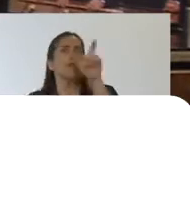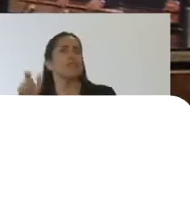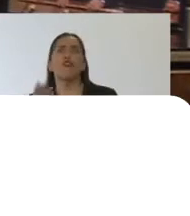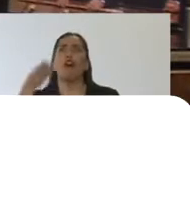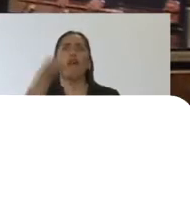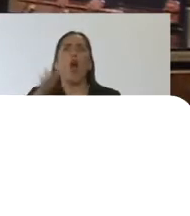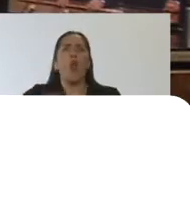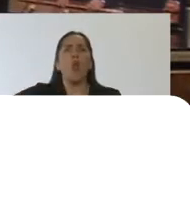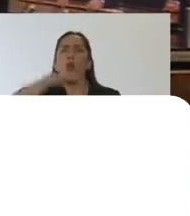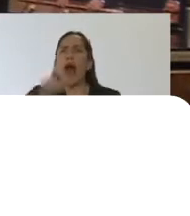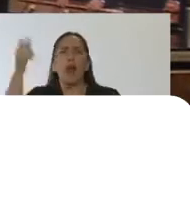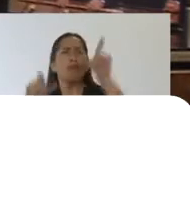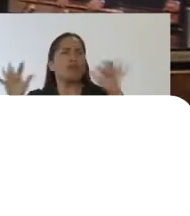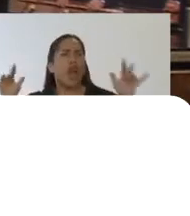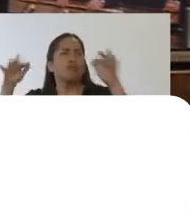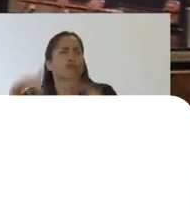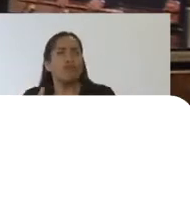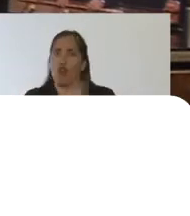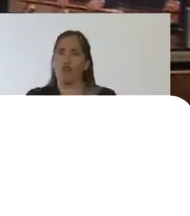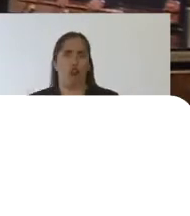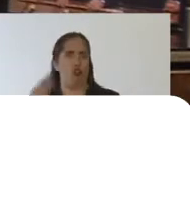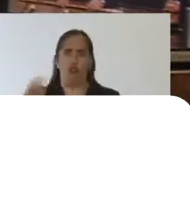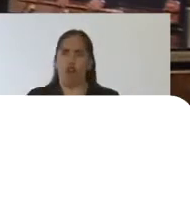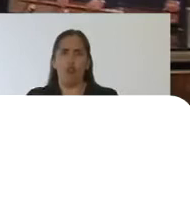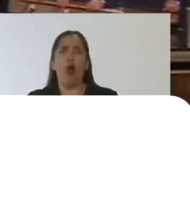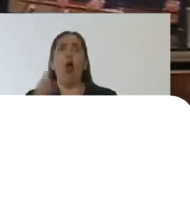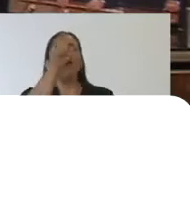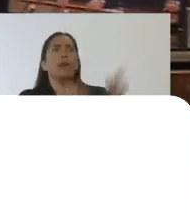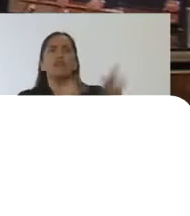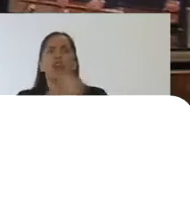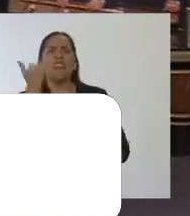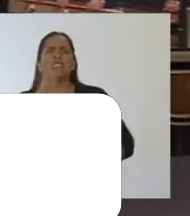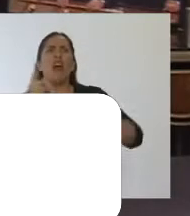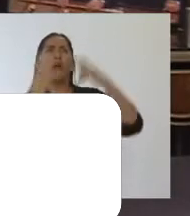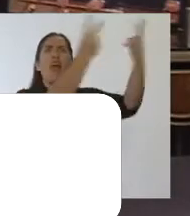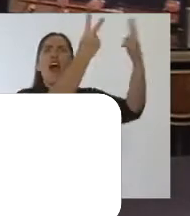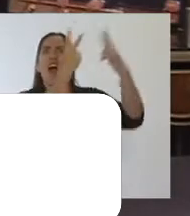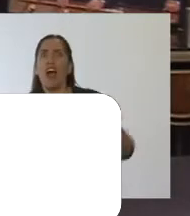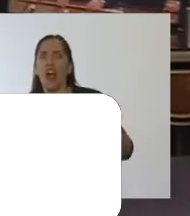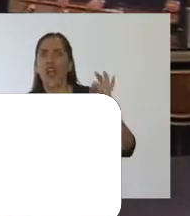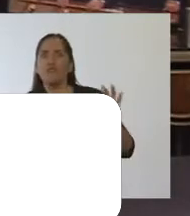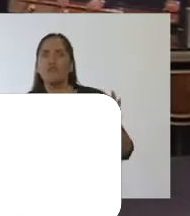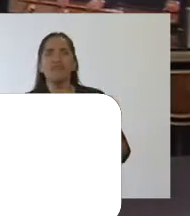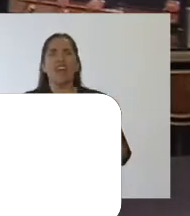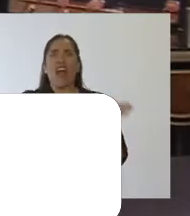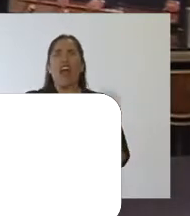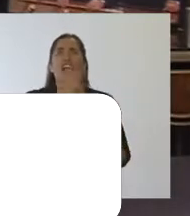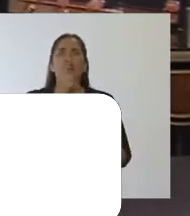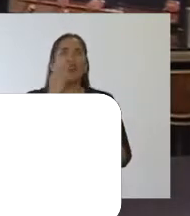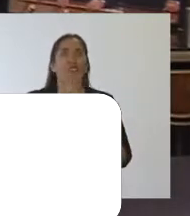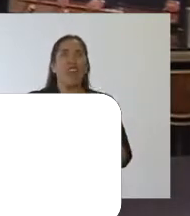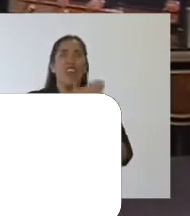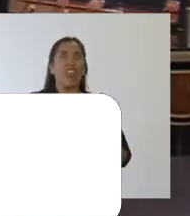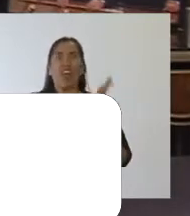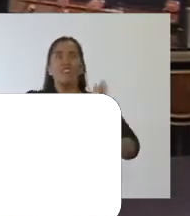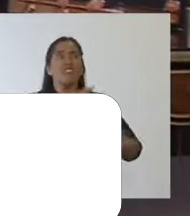lugares concurridos y el contacto con personas que hayan estado en países de transmisión en los últimos 14 días